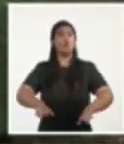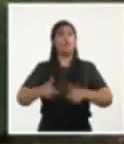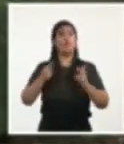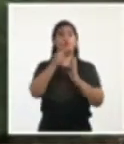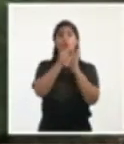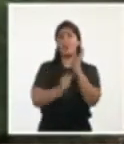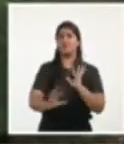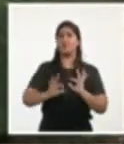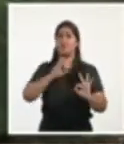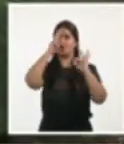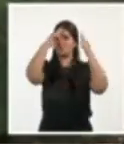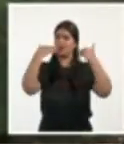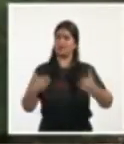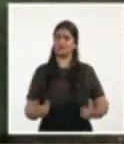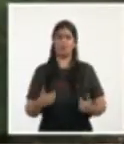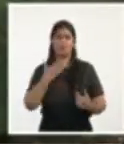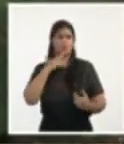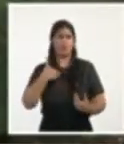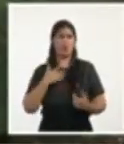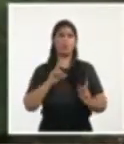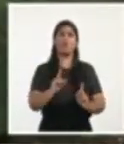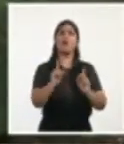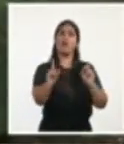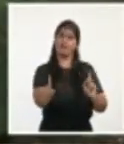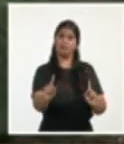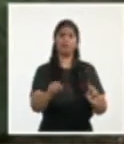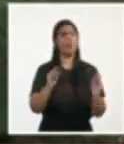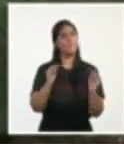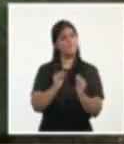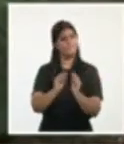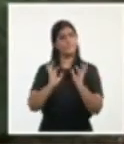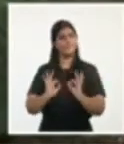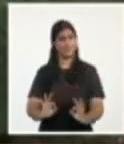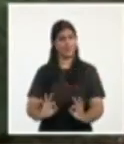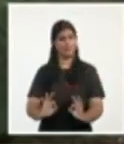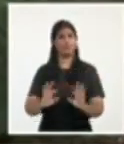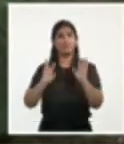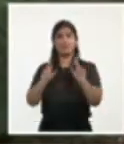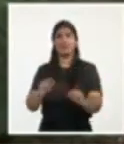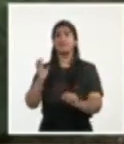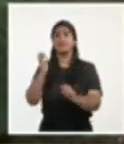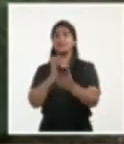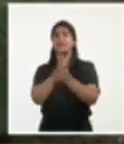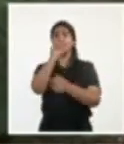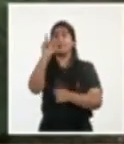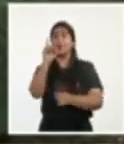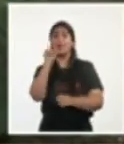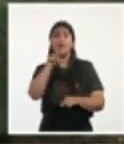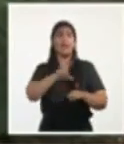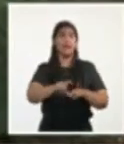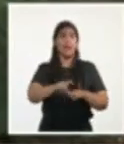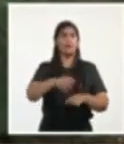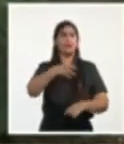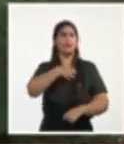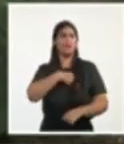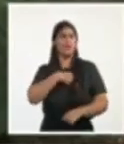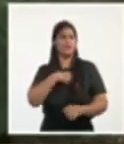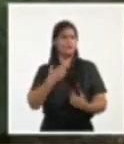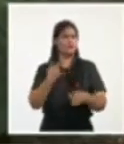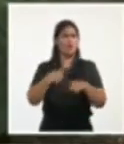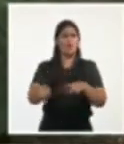el tema de los enfermos en Matanzas. Esa cantidad de escuelas en el campo no la tiene ninguna provincia hoy en el país.